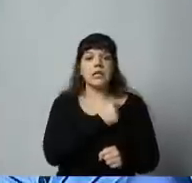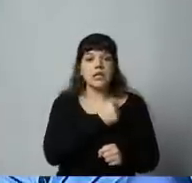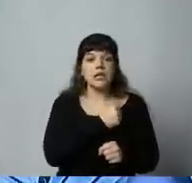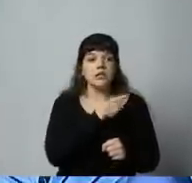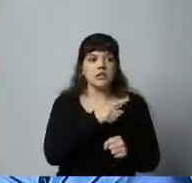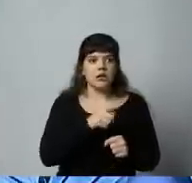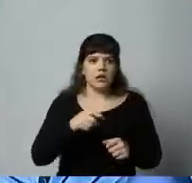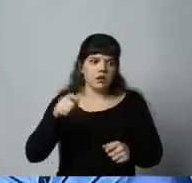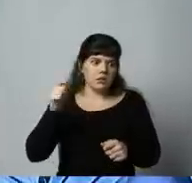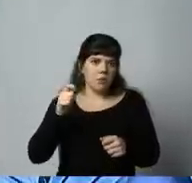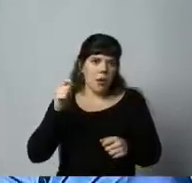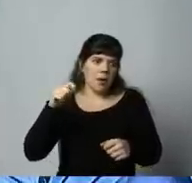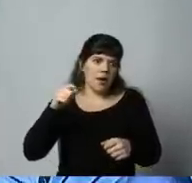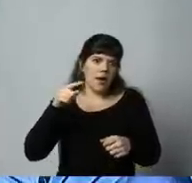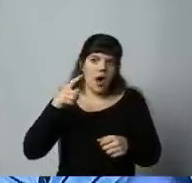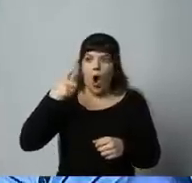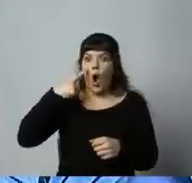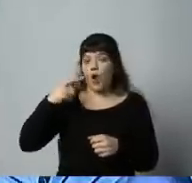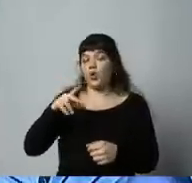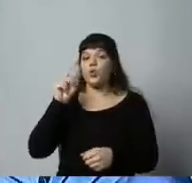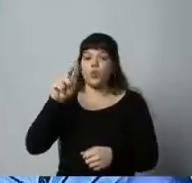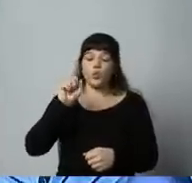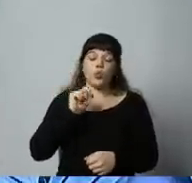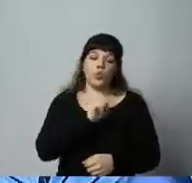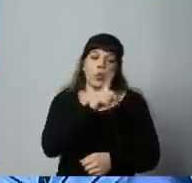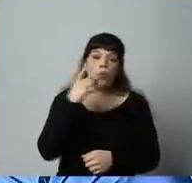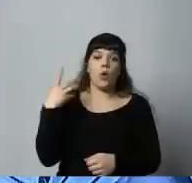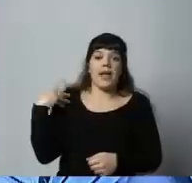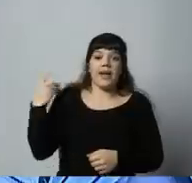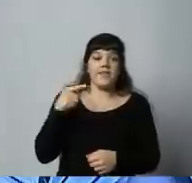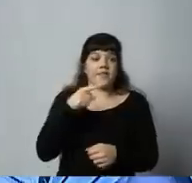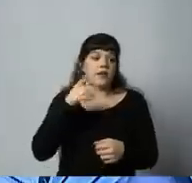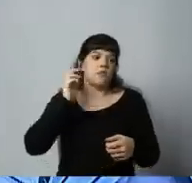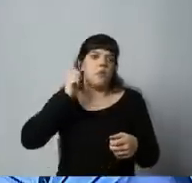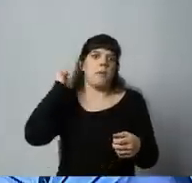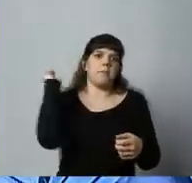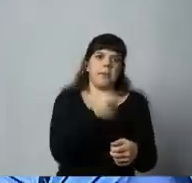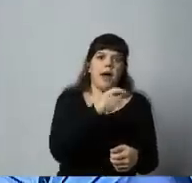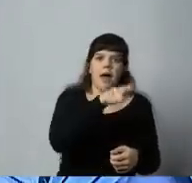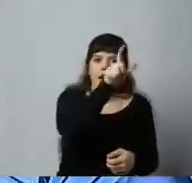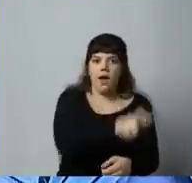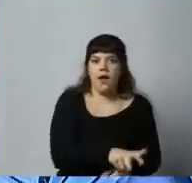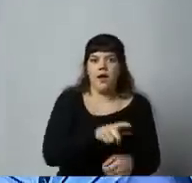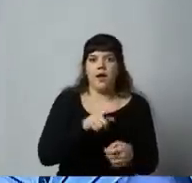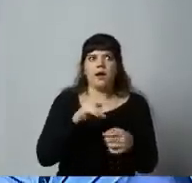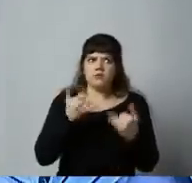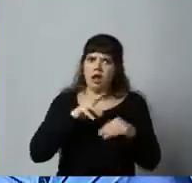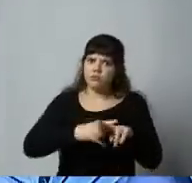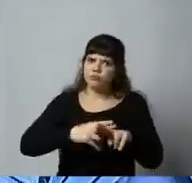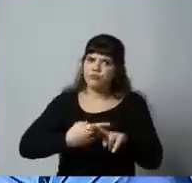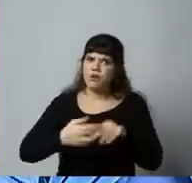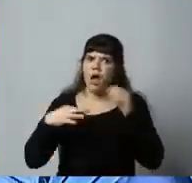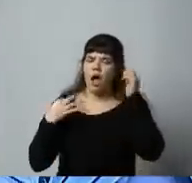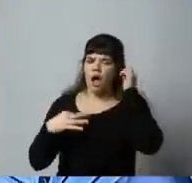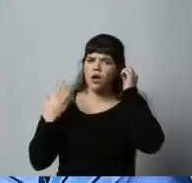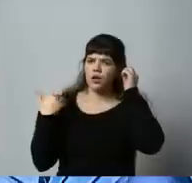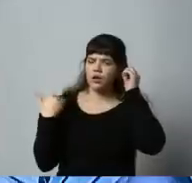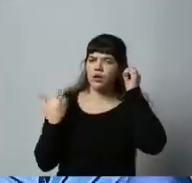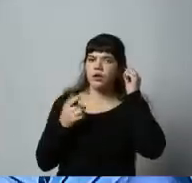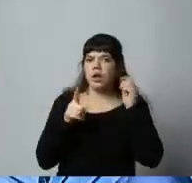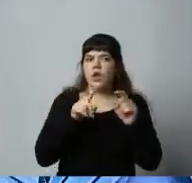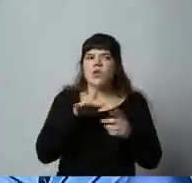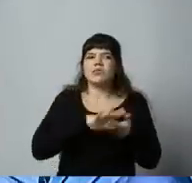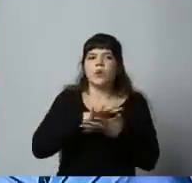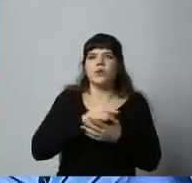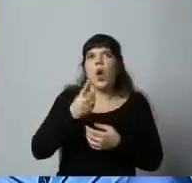con un revenque el capataz No no es la primera vez que pasa ha habido varios casos en los os aos y para mí tampoco es un hecho